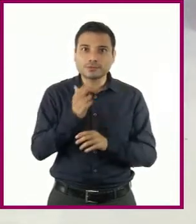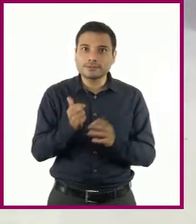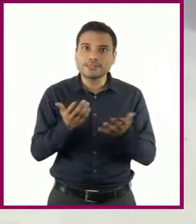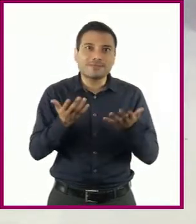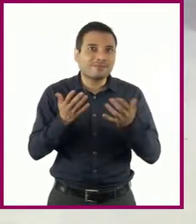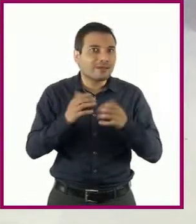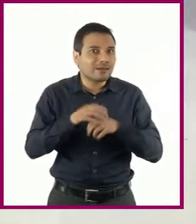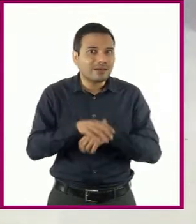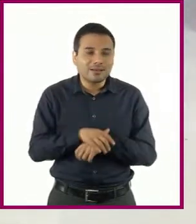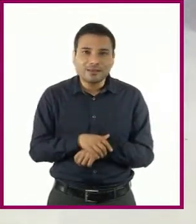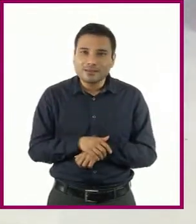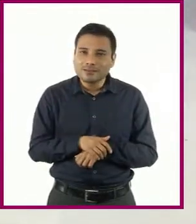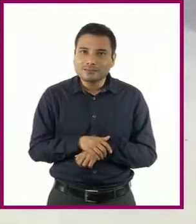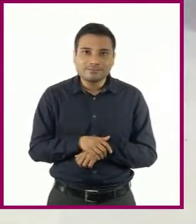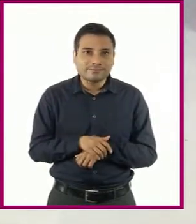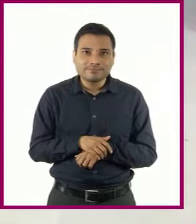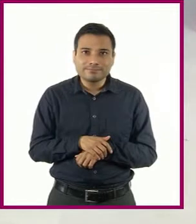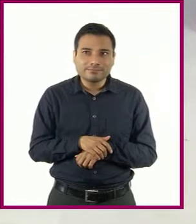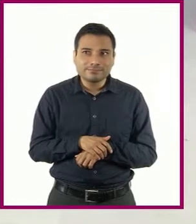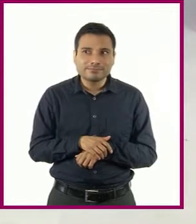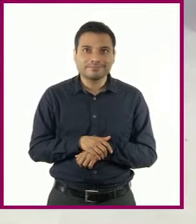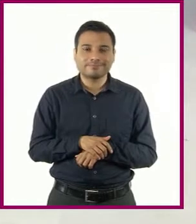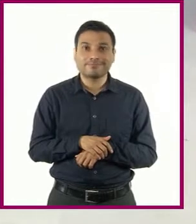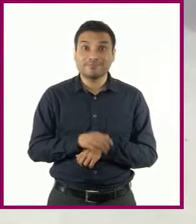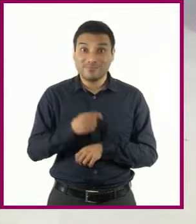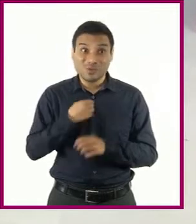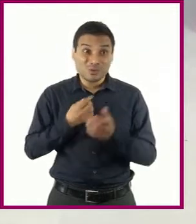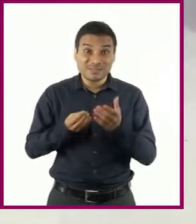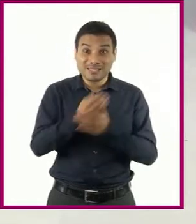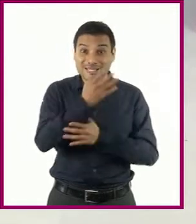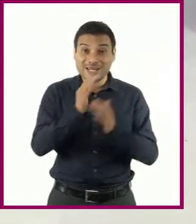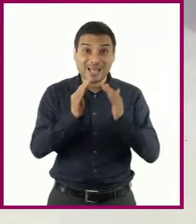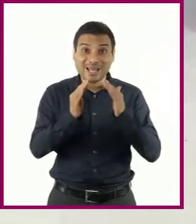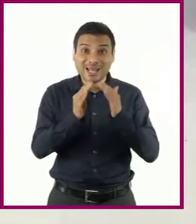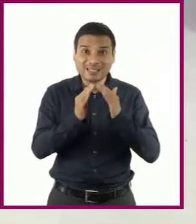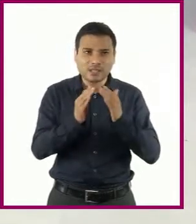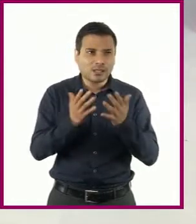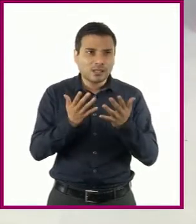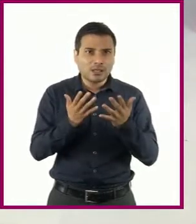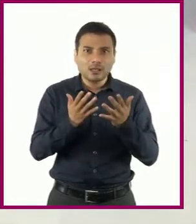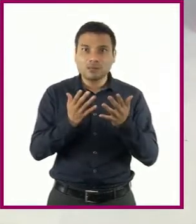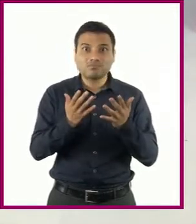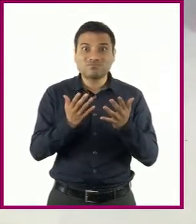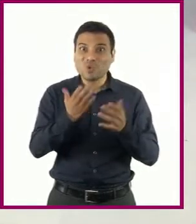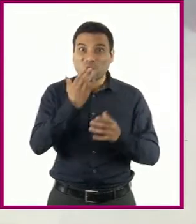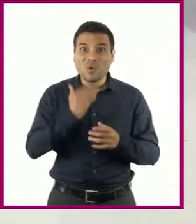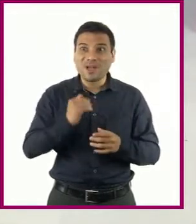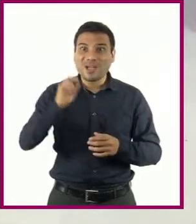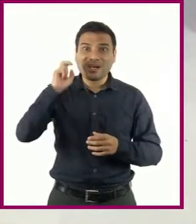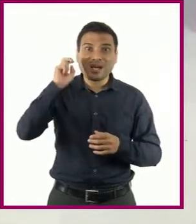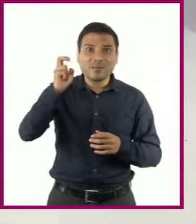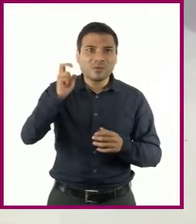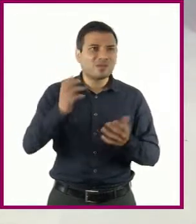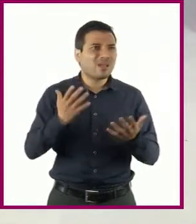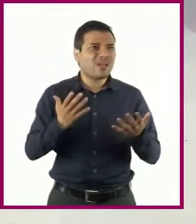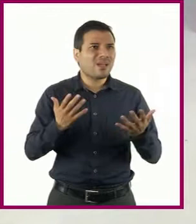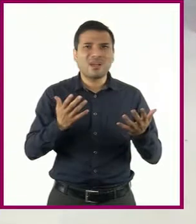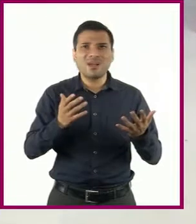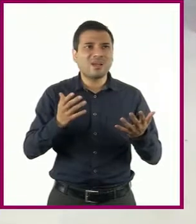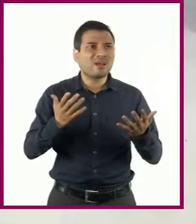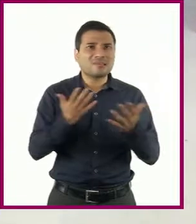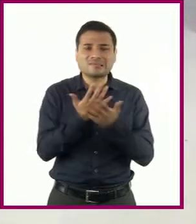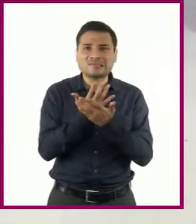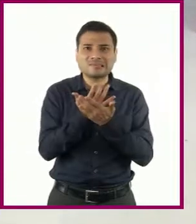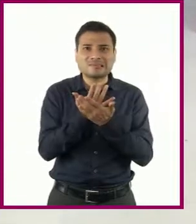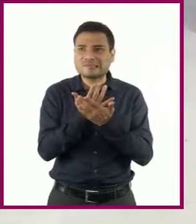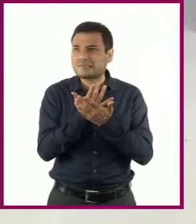había programado. Y por si fuera poco, al salir de casa no encontraba transporte. Todo se complica mucho cuando esas